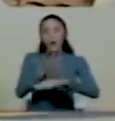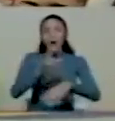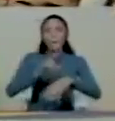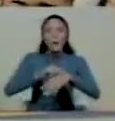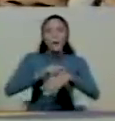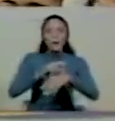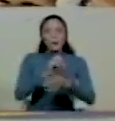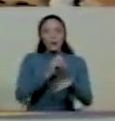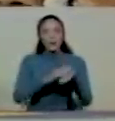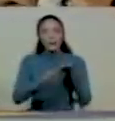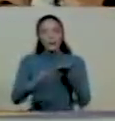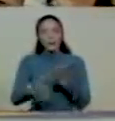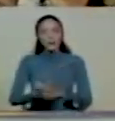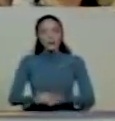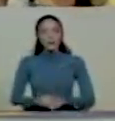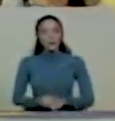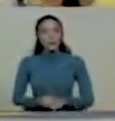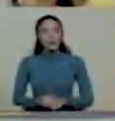gratis.